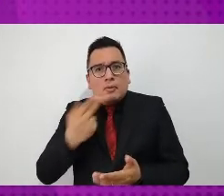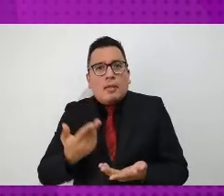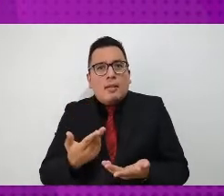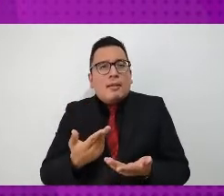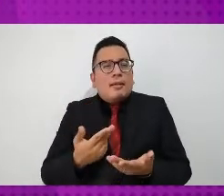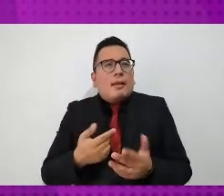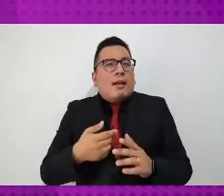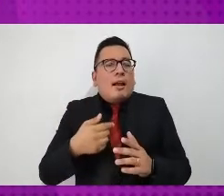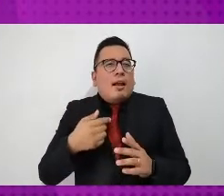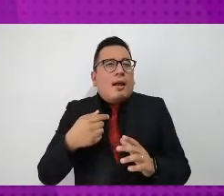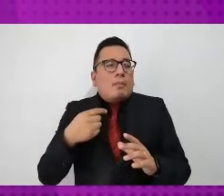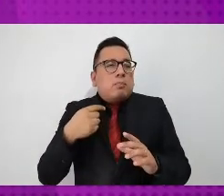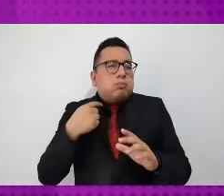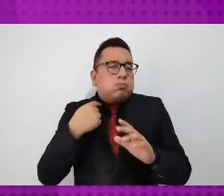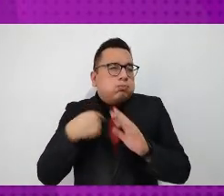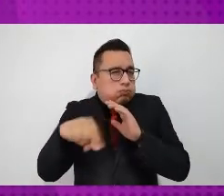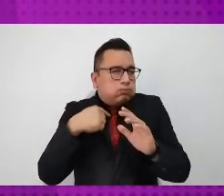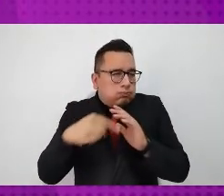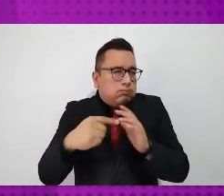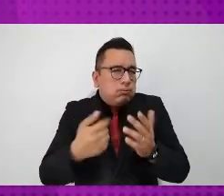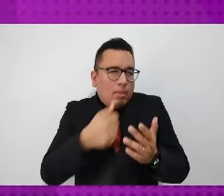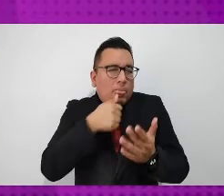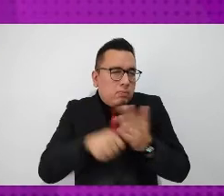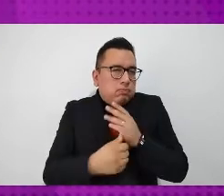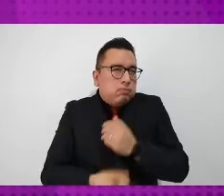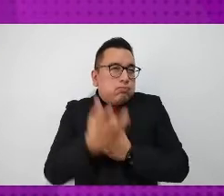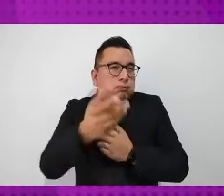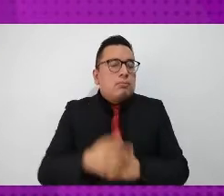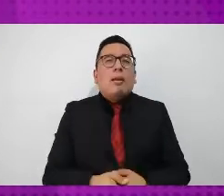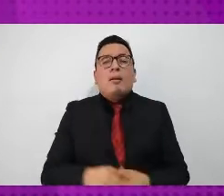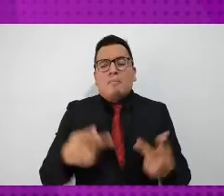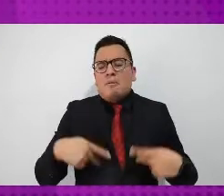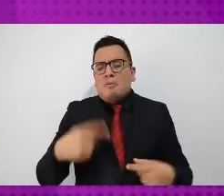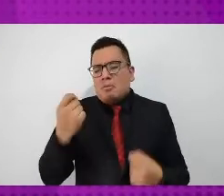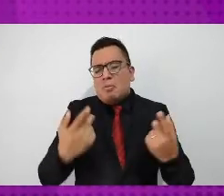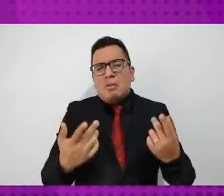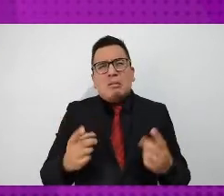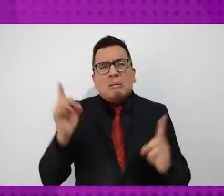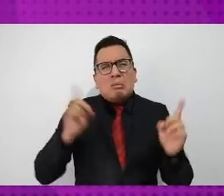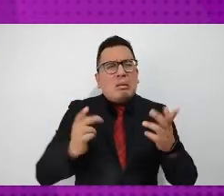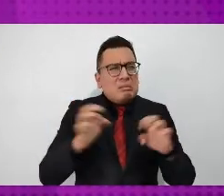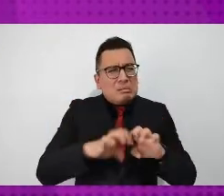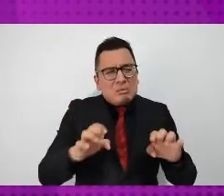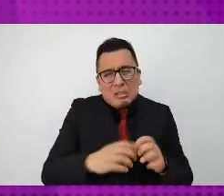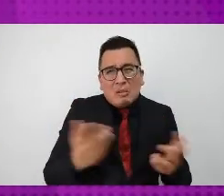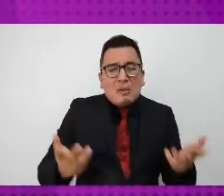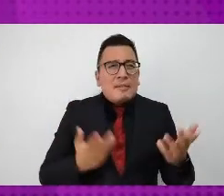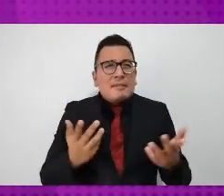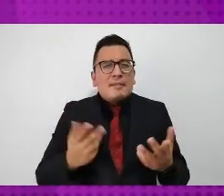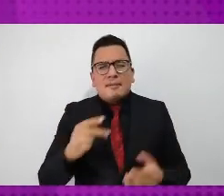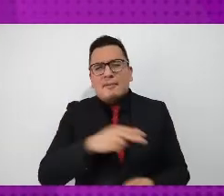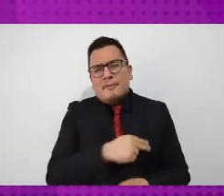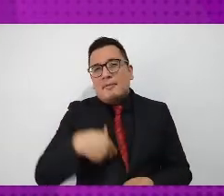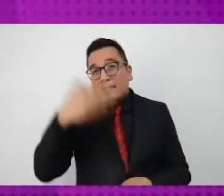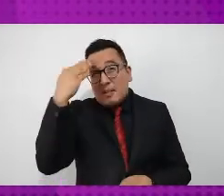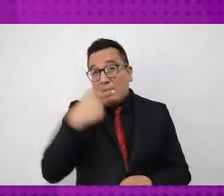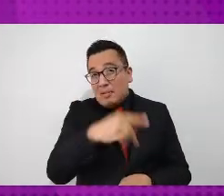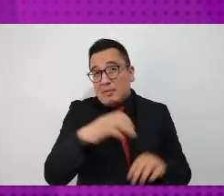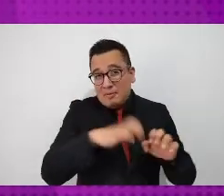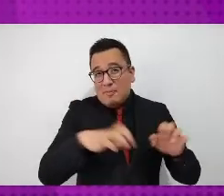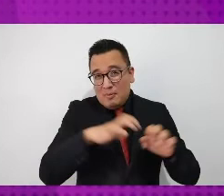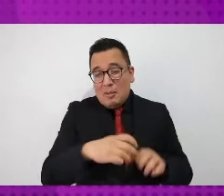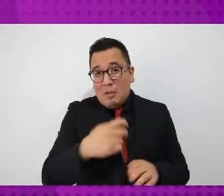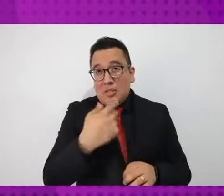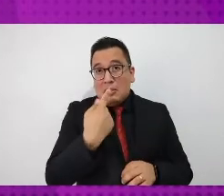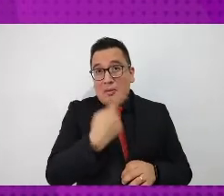personas que cuestionan el tema de la urna electrónica y es que qué va a pasar de entrada como sabemos las urnas electrónicas ni siquiera tienen